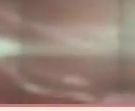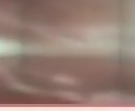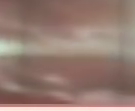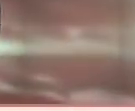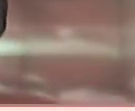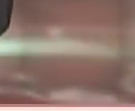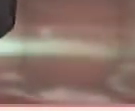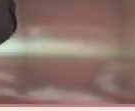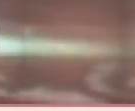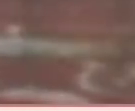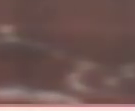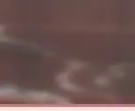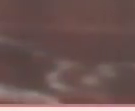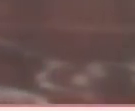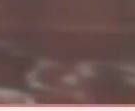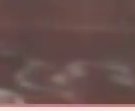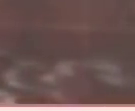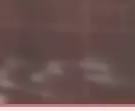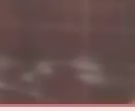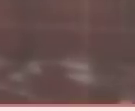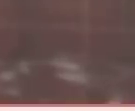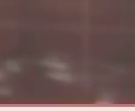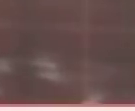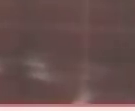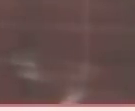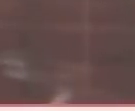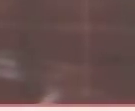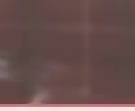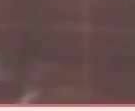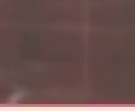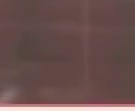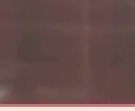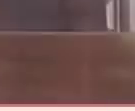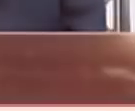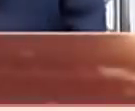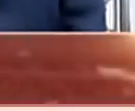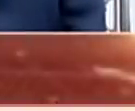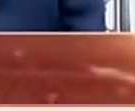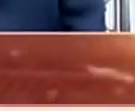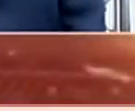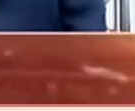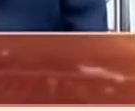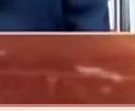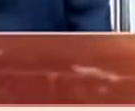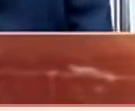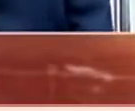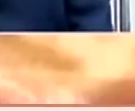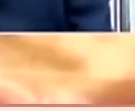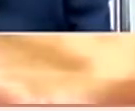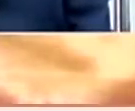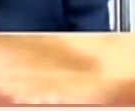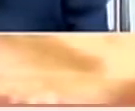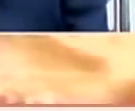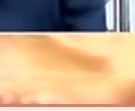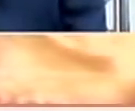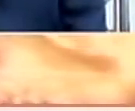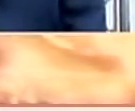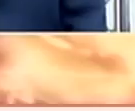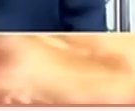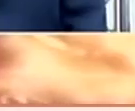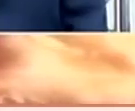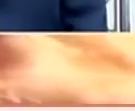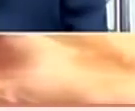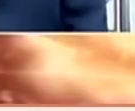como querían de un plumazo arruinar todo lo que había construido democráticamente nuestro pueblo. Andreína Ríos se encuentra en ese punto específicamente, el puente Yaguno, que fue